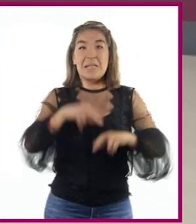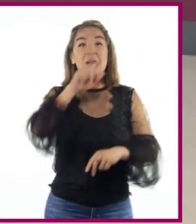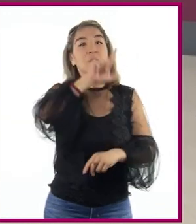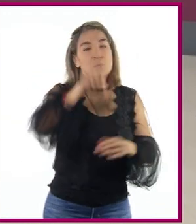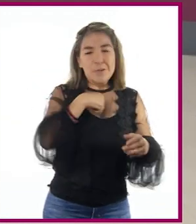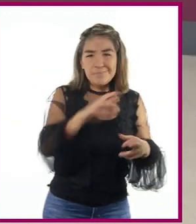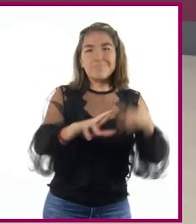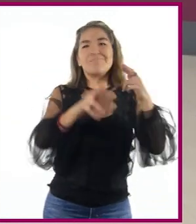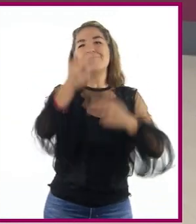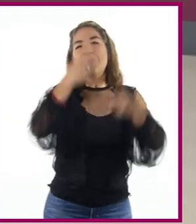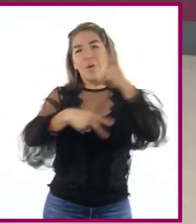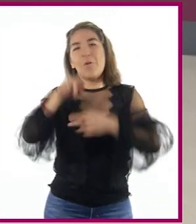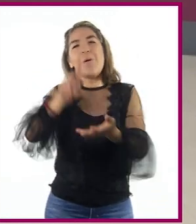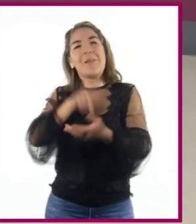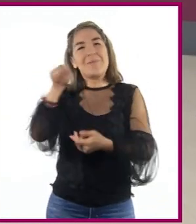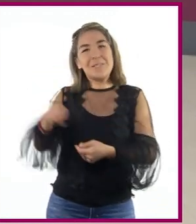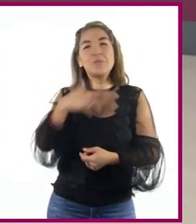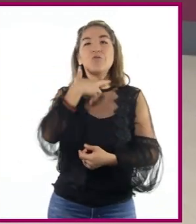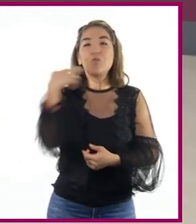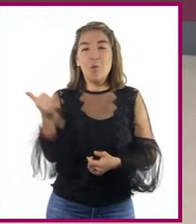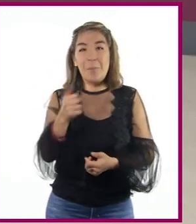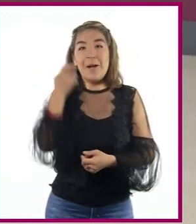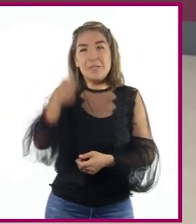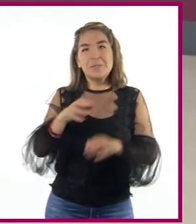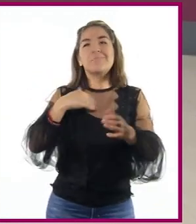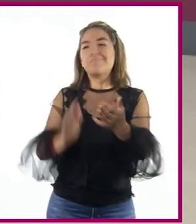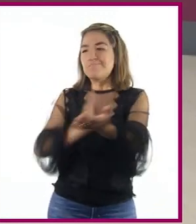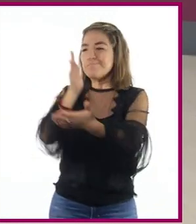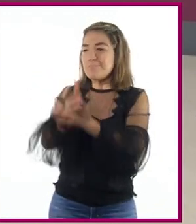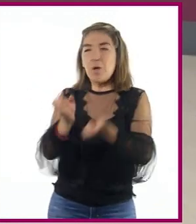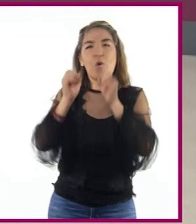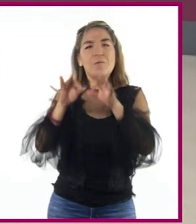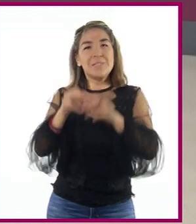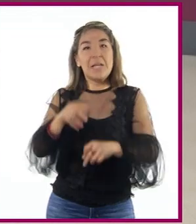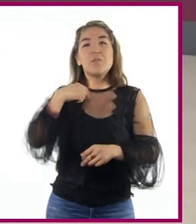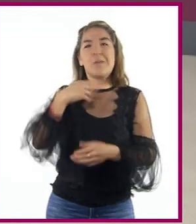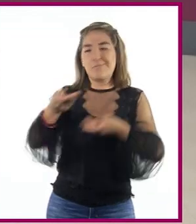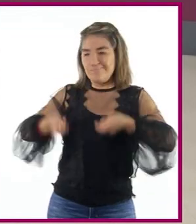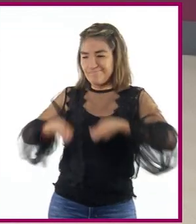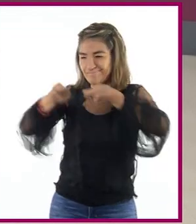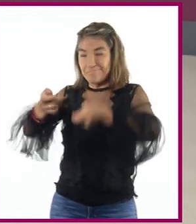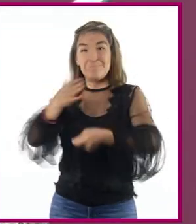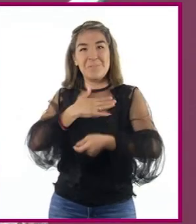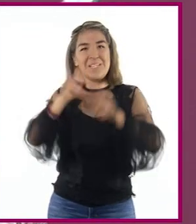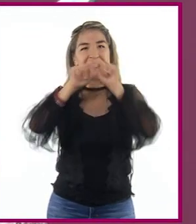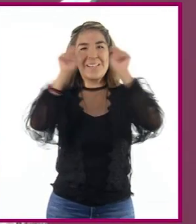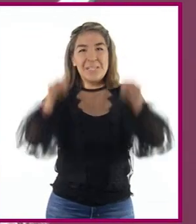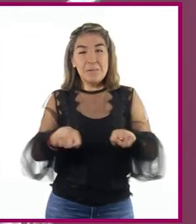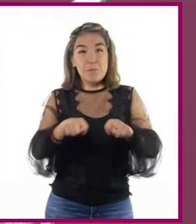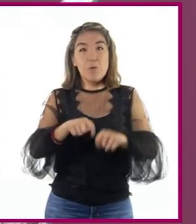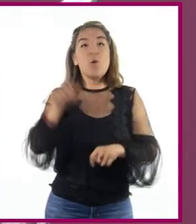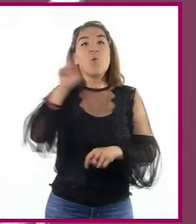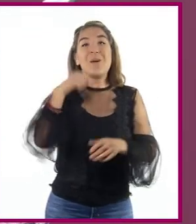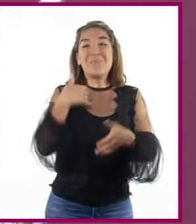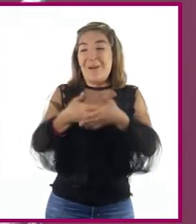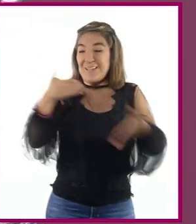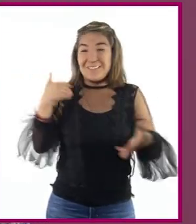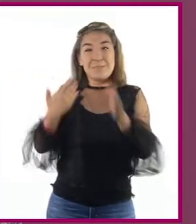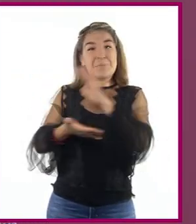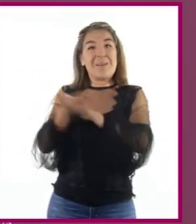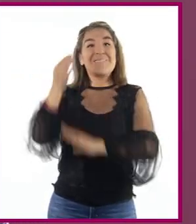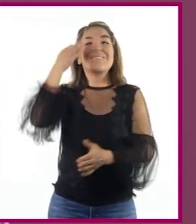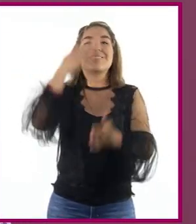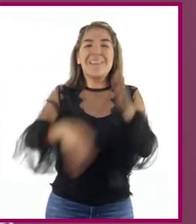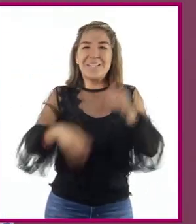Roma, fui a la oficina de estudiantes de mi universidad y llevé mi título. Antes de irme, me faltaban